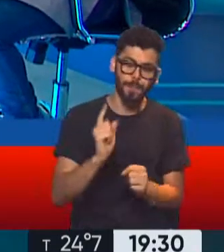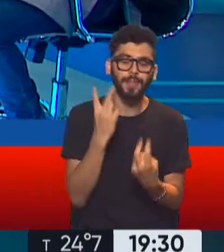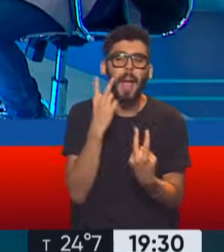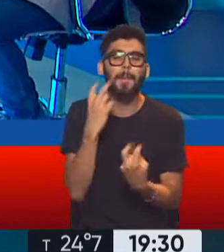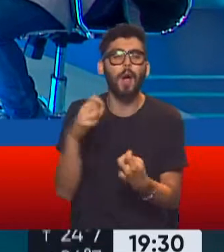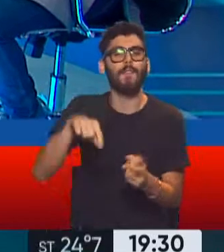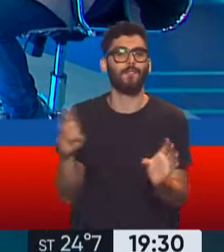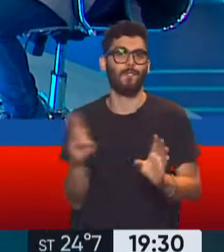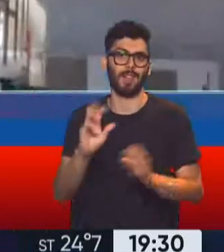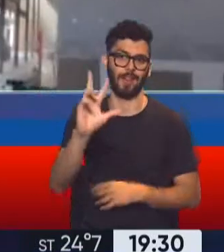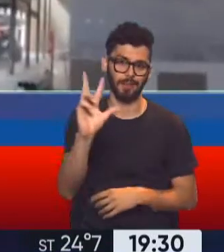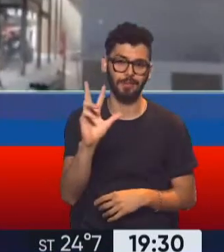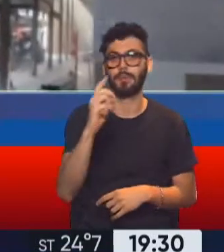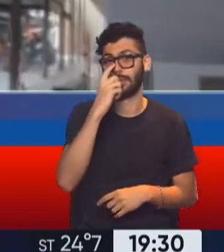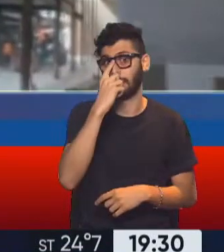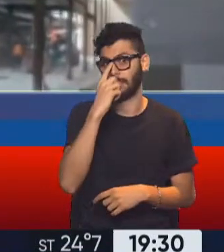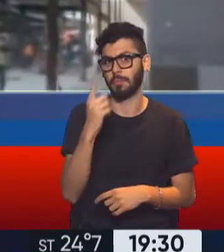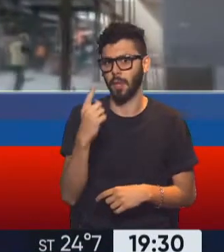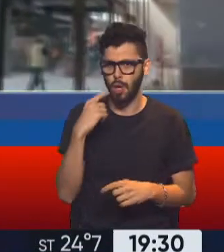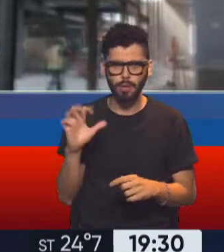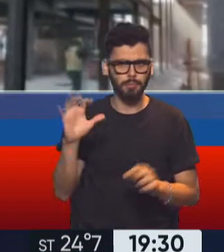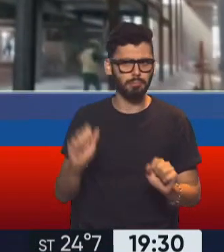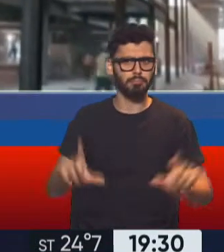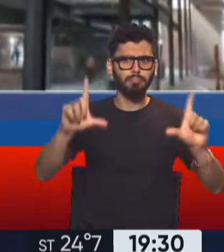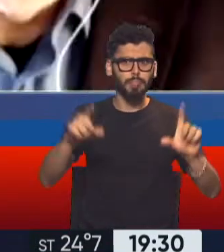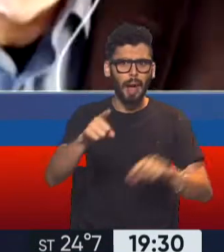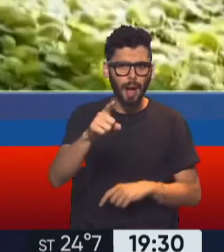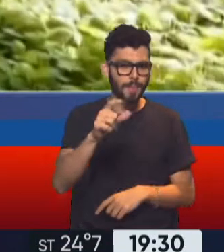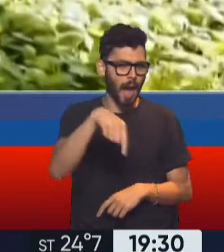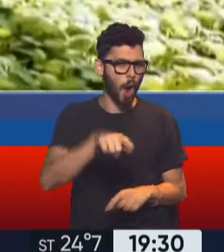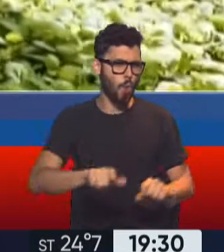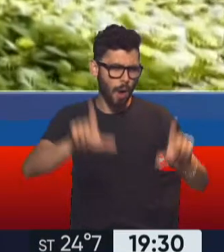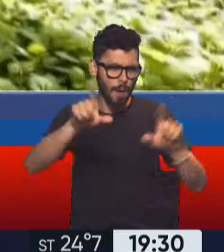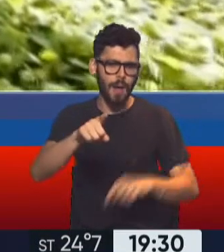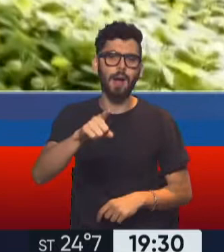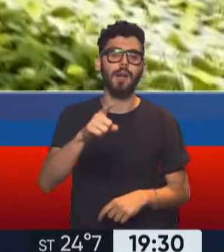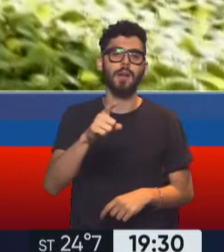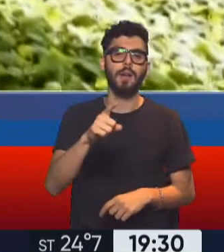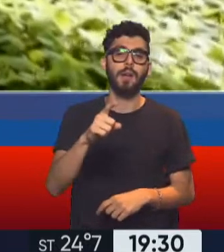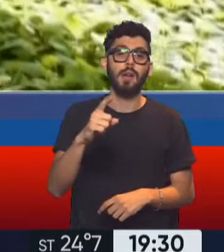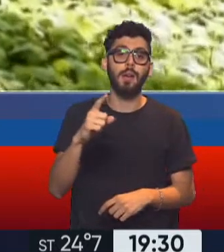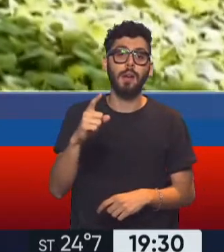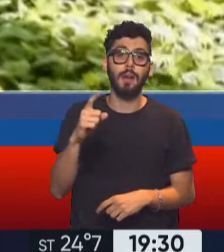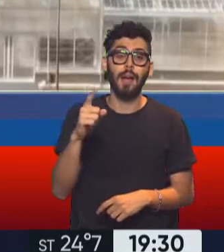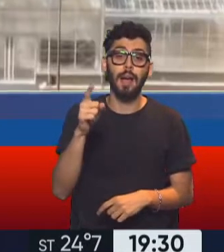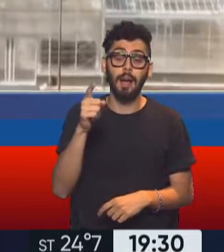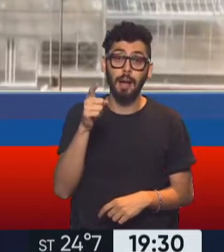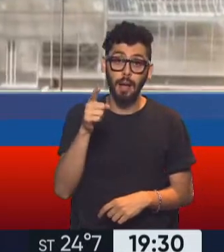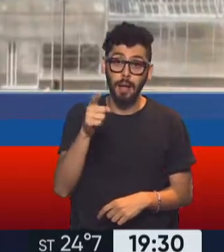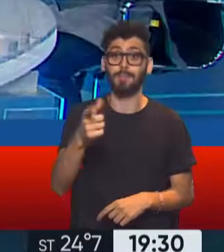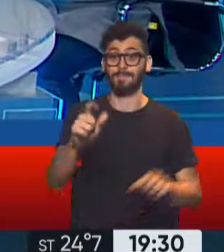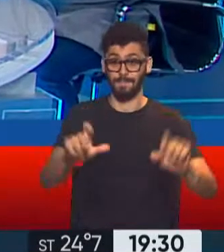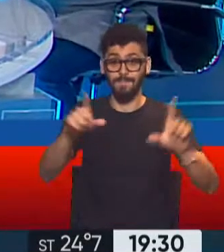fase 3. Se han incrustado unas plaquitas por ahí que no sé si están. Sí, ahora las vamos a ver si Dios quiere. Hay. Acá